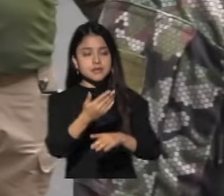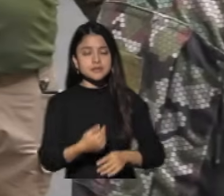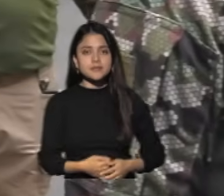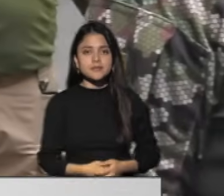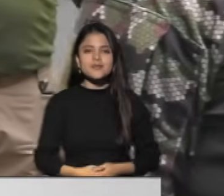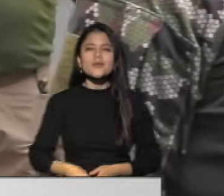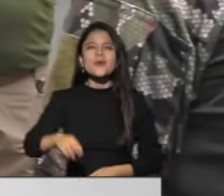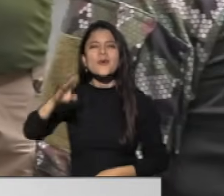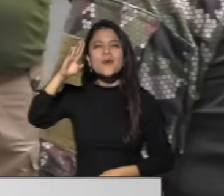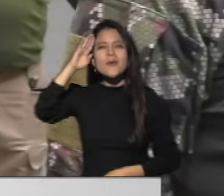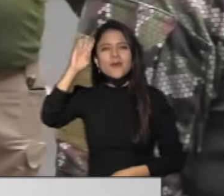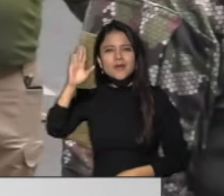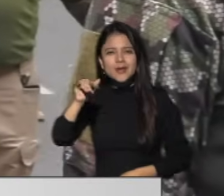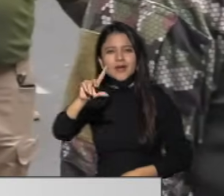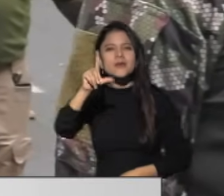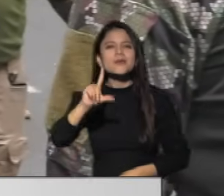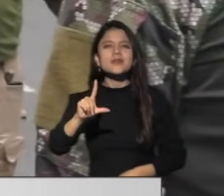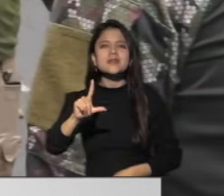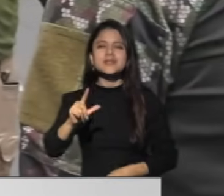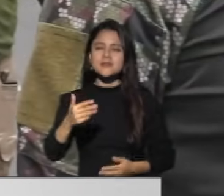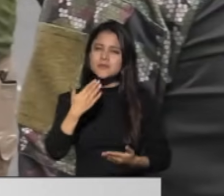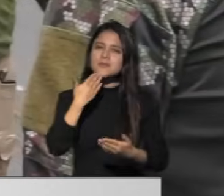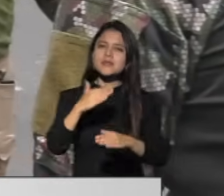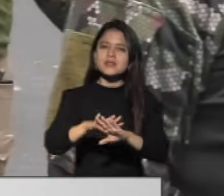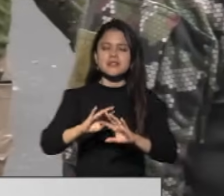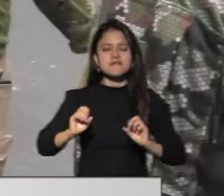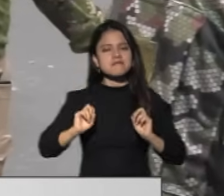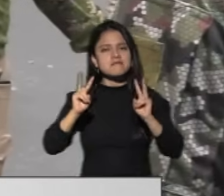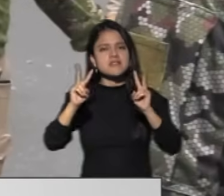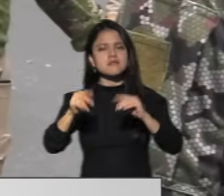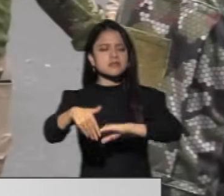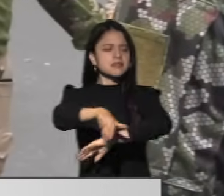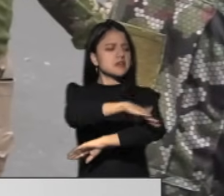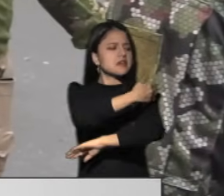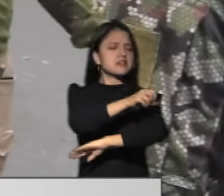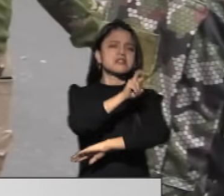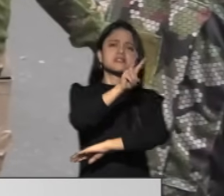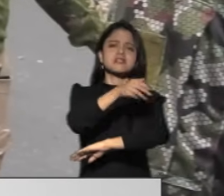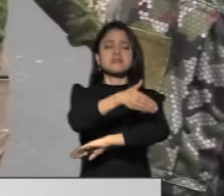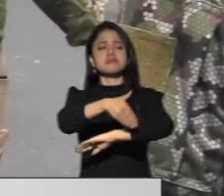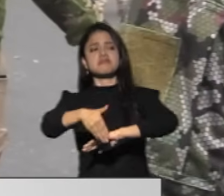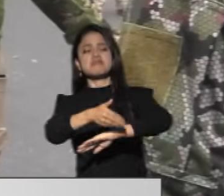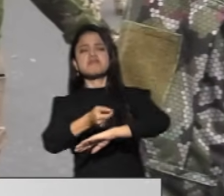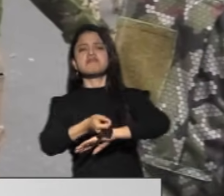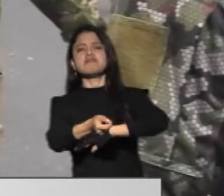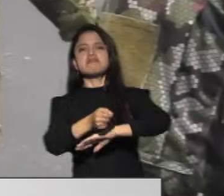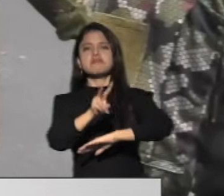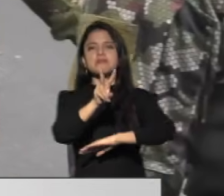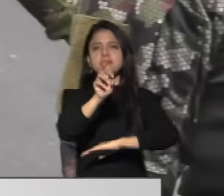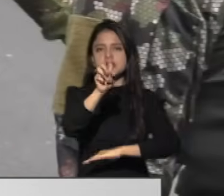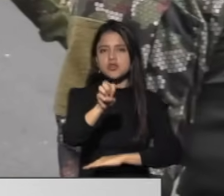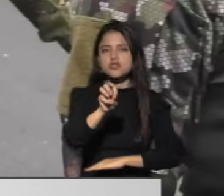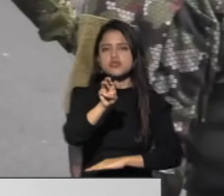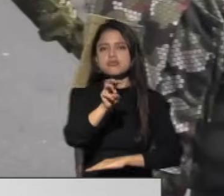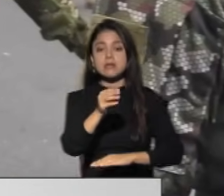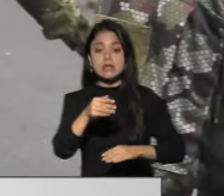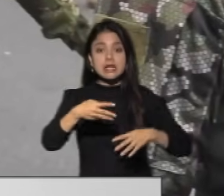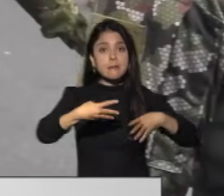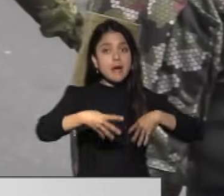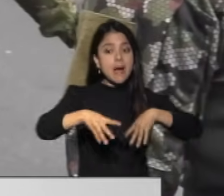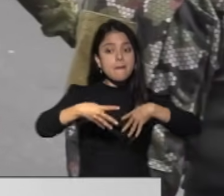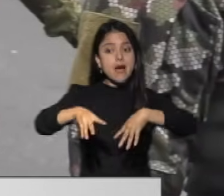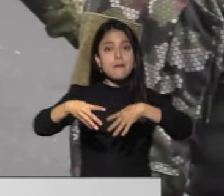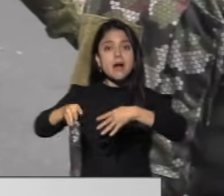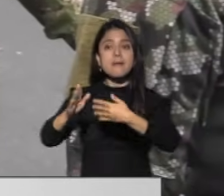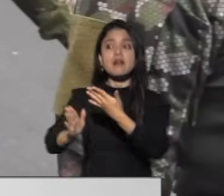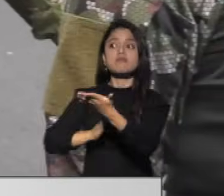Hola Luisa, ¿qué tal? Buenas tardes, la saludo en directo desde el centro de Bogotá, carrera séptima a la altura de la calle 28, acompañando esta manifestación que llegará hasta la Plaza